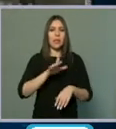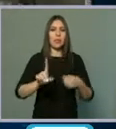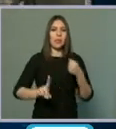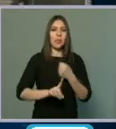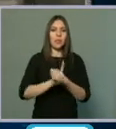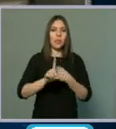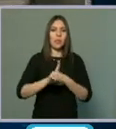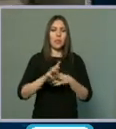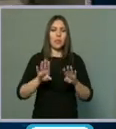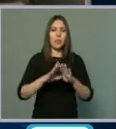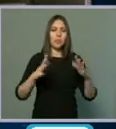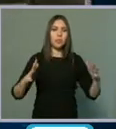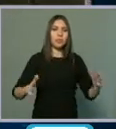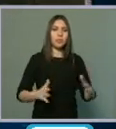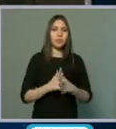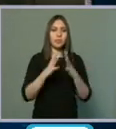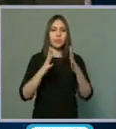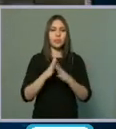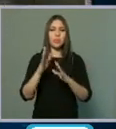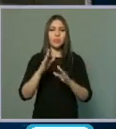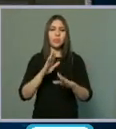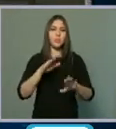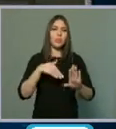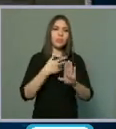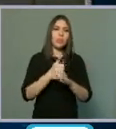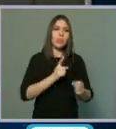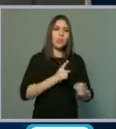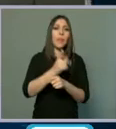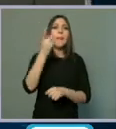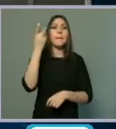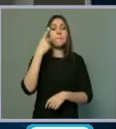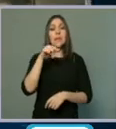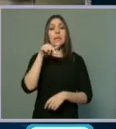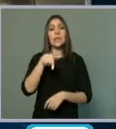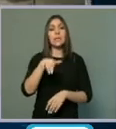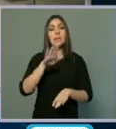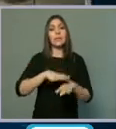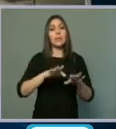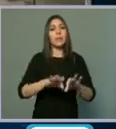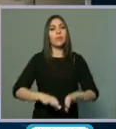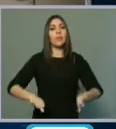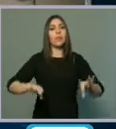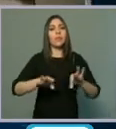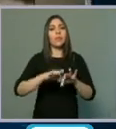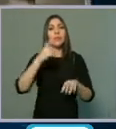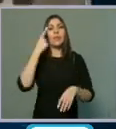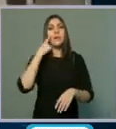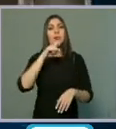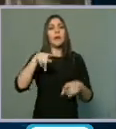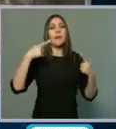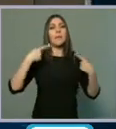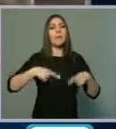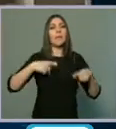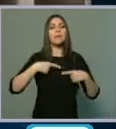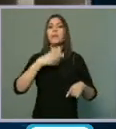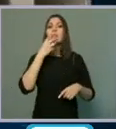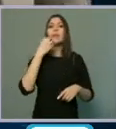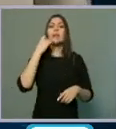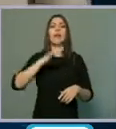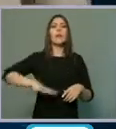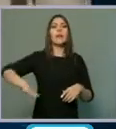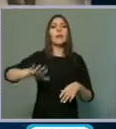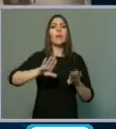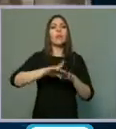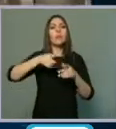pero más allá de todo esto, es una presencia importante de los israelíes en esa zona desde el